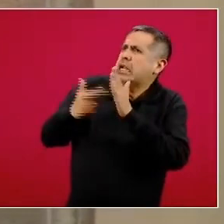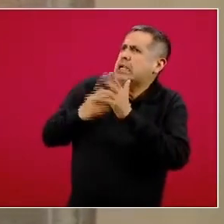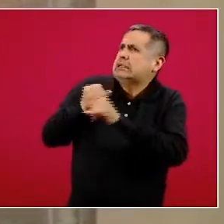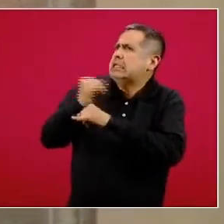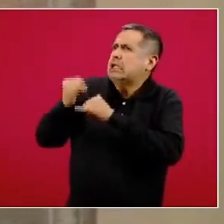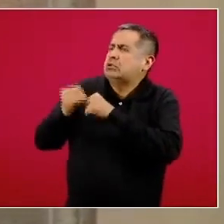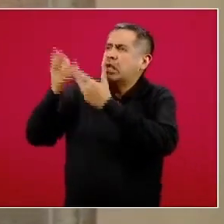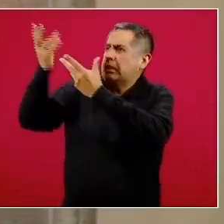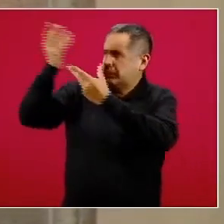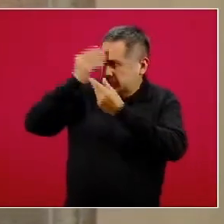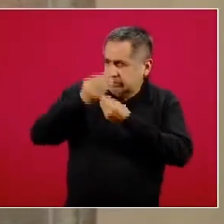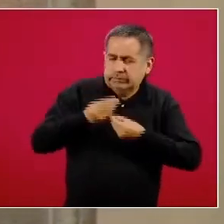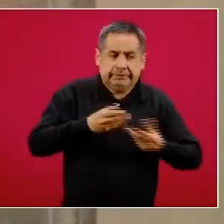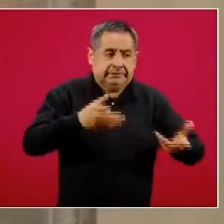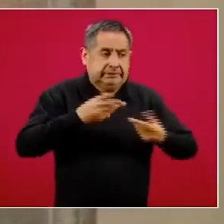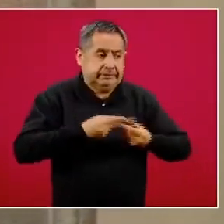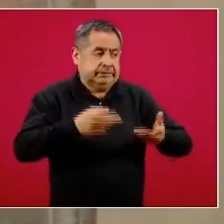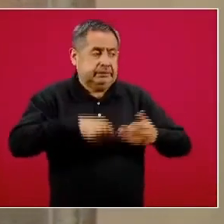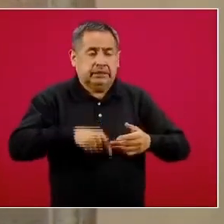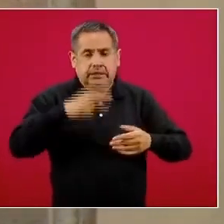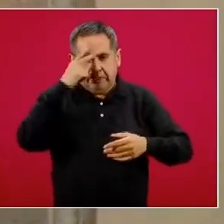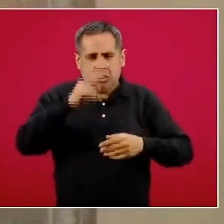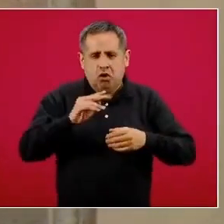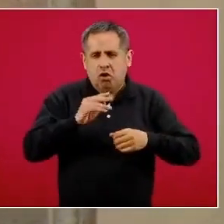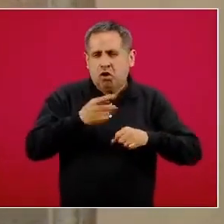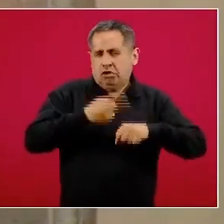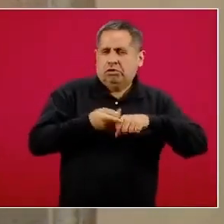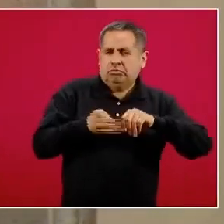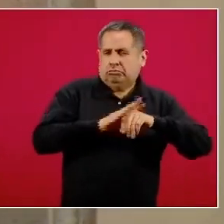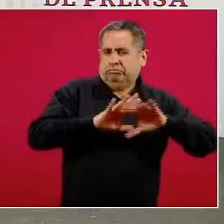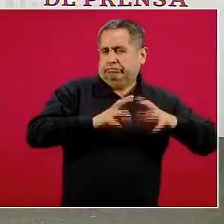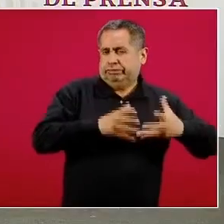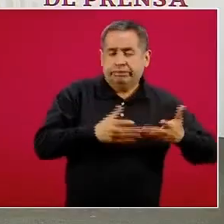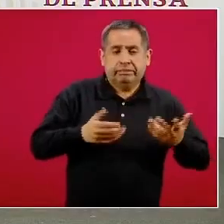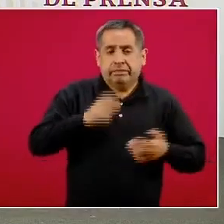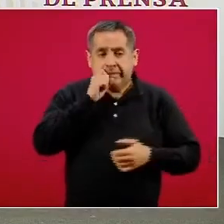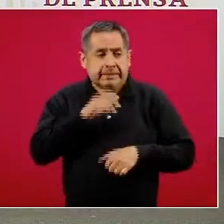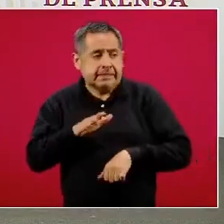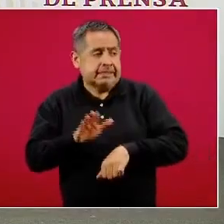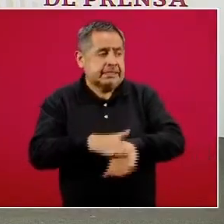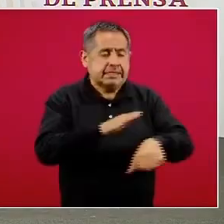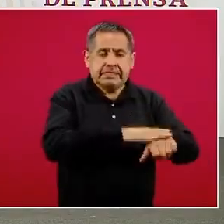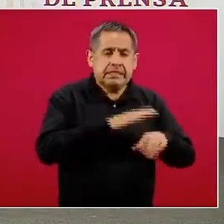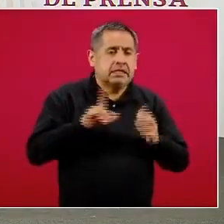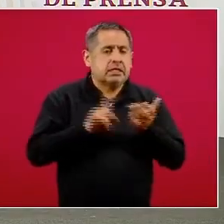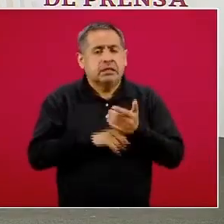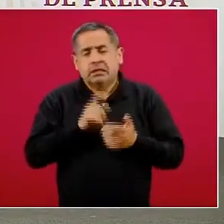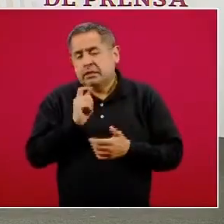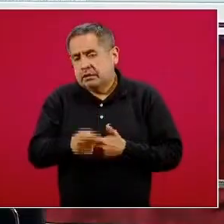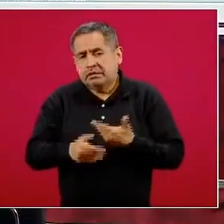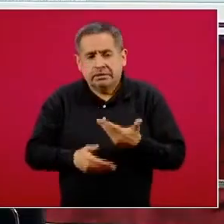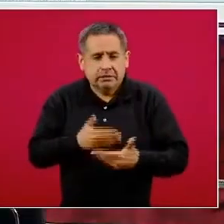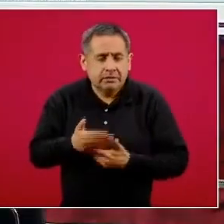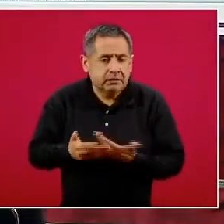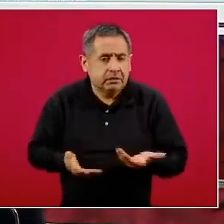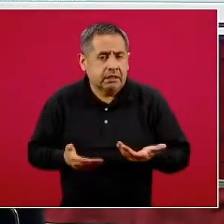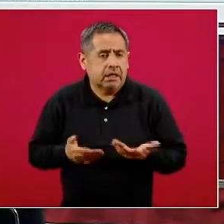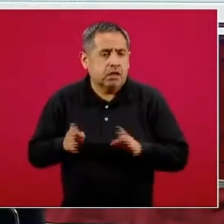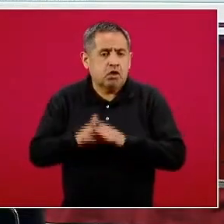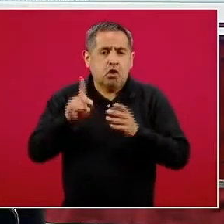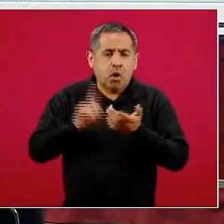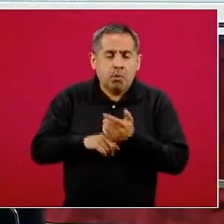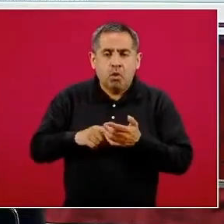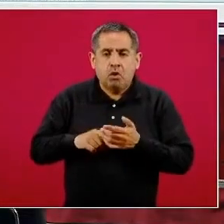internacional para la pandemia. Hacemos un seguimiento de alertas, también hacemos todo lo que tiene que ver con el seguimiento de